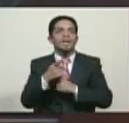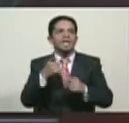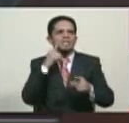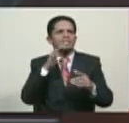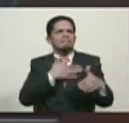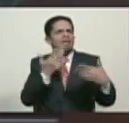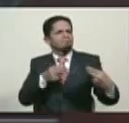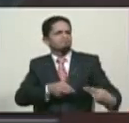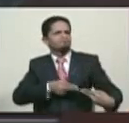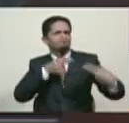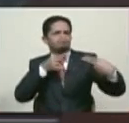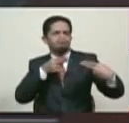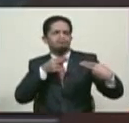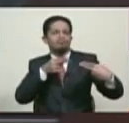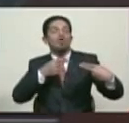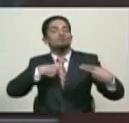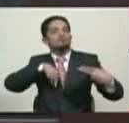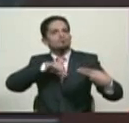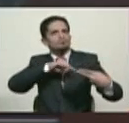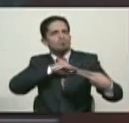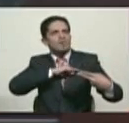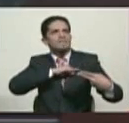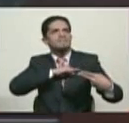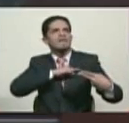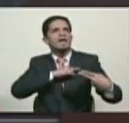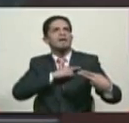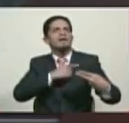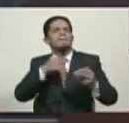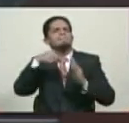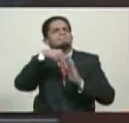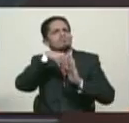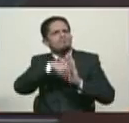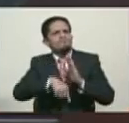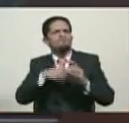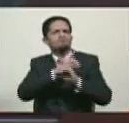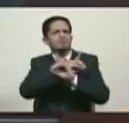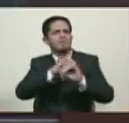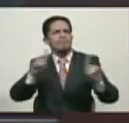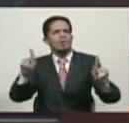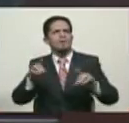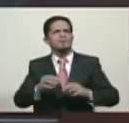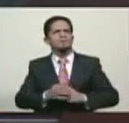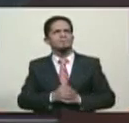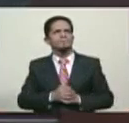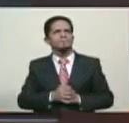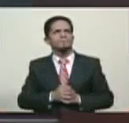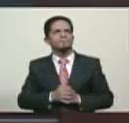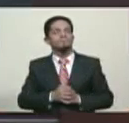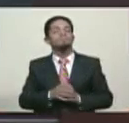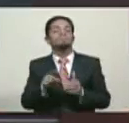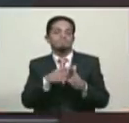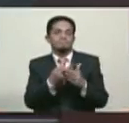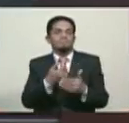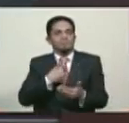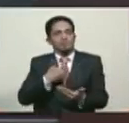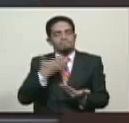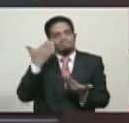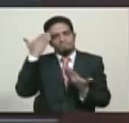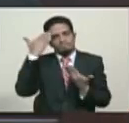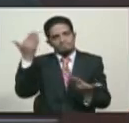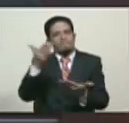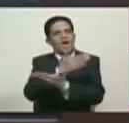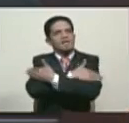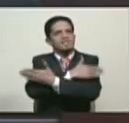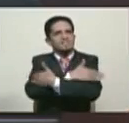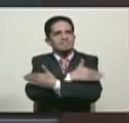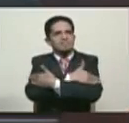desafiar nuestra envidiable, profunda y pacífica democracia. Por eso felicito al Poder Electoral